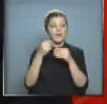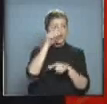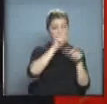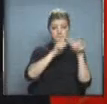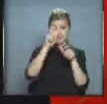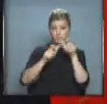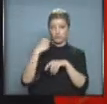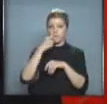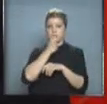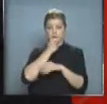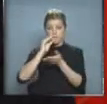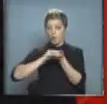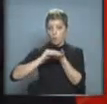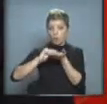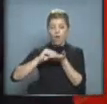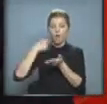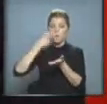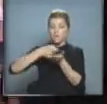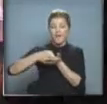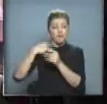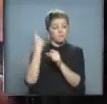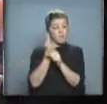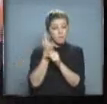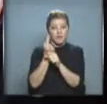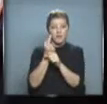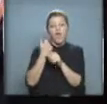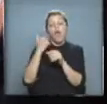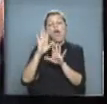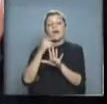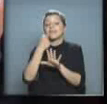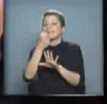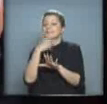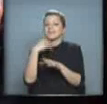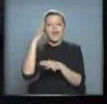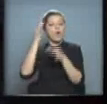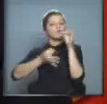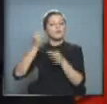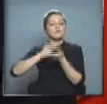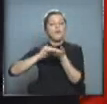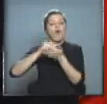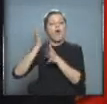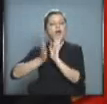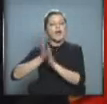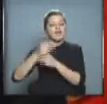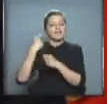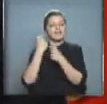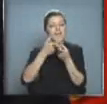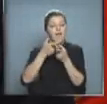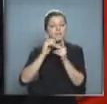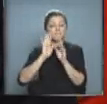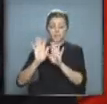pueden acceder a pagar un abogado, a pesar que la justicia supuestamente les permite dar un abogado, uh-huh, les